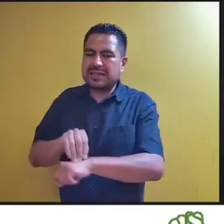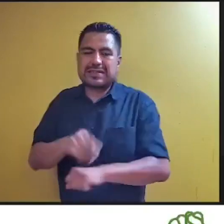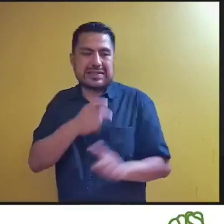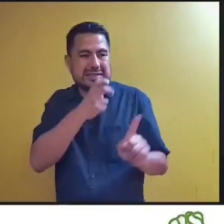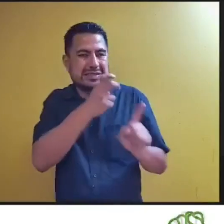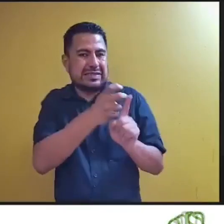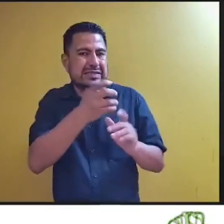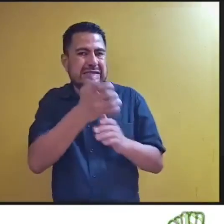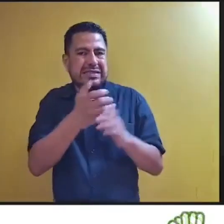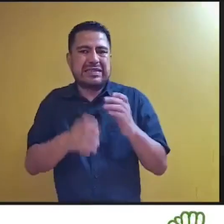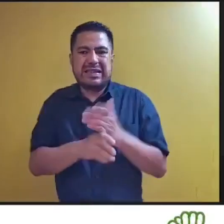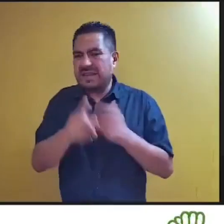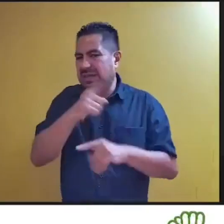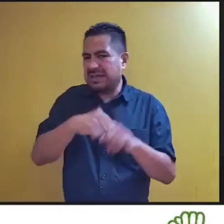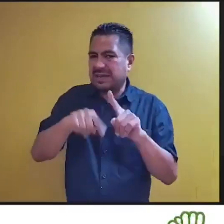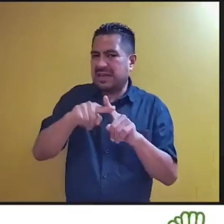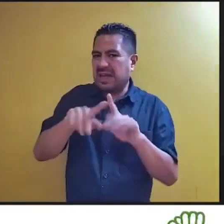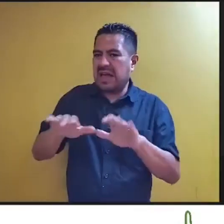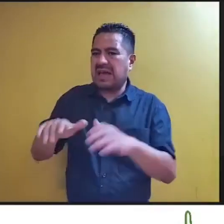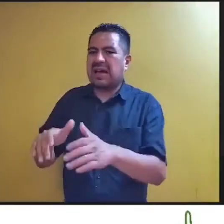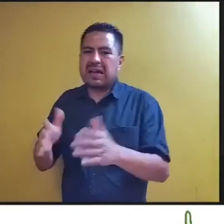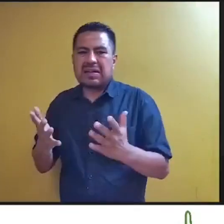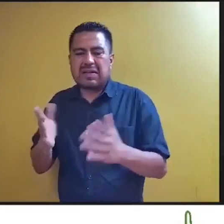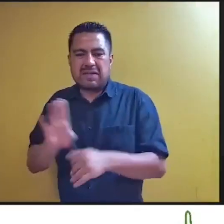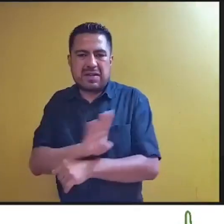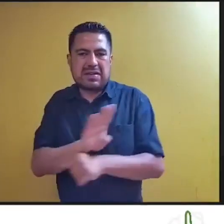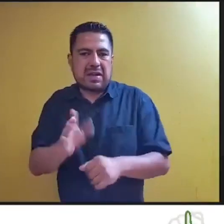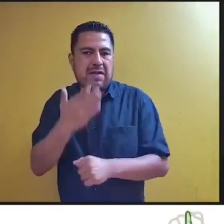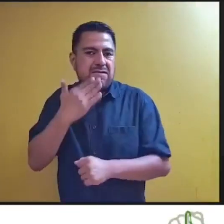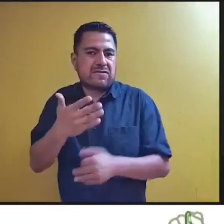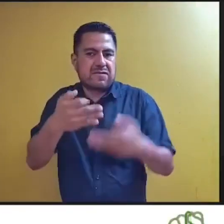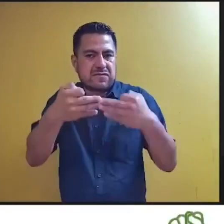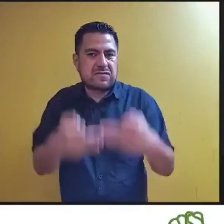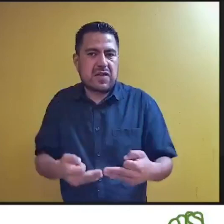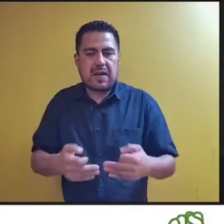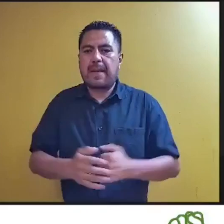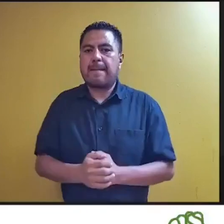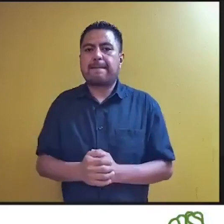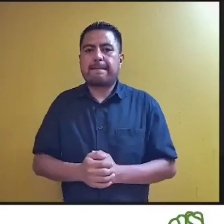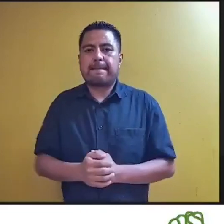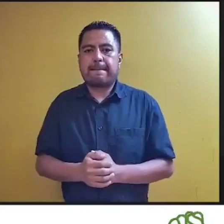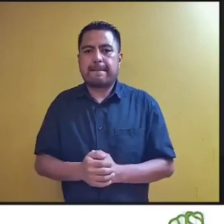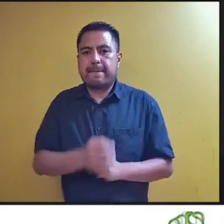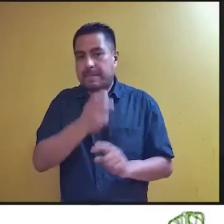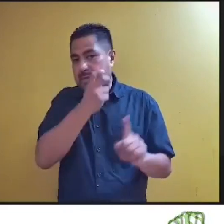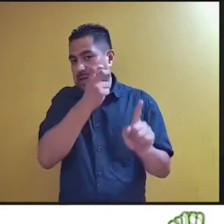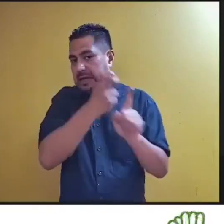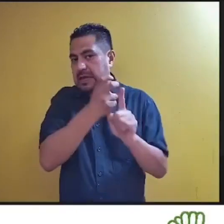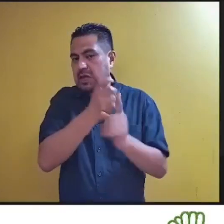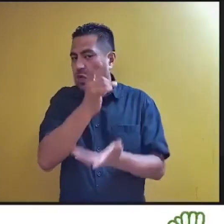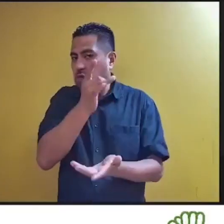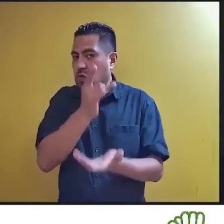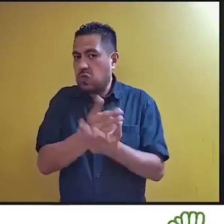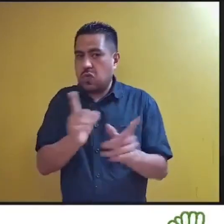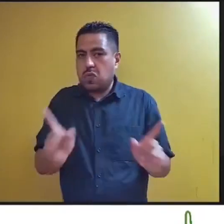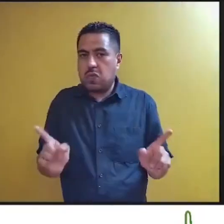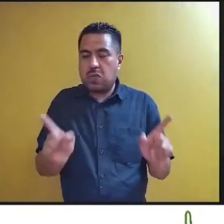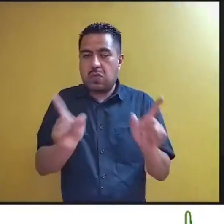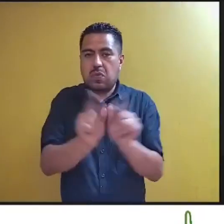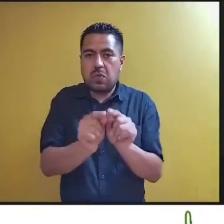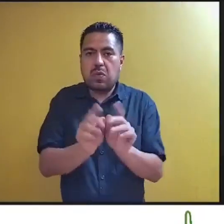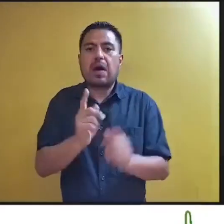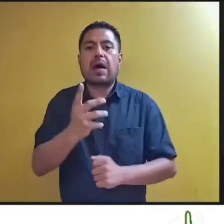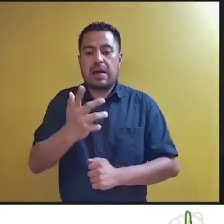estas acciones afirmativas sean eficaces. Este es el único momento